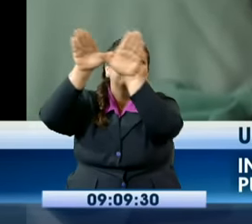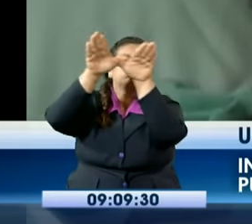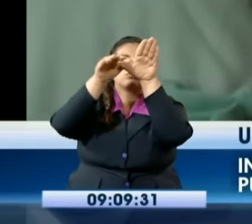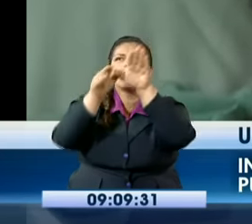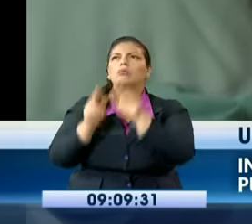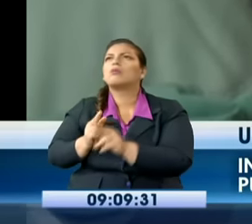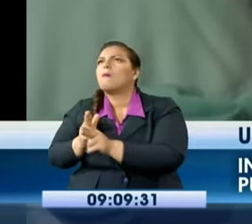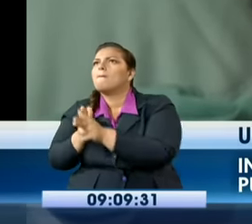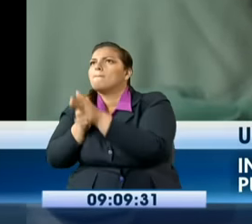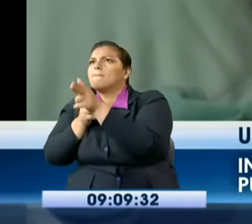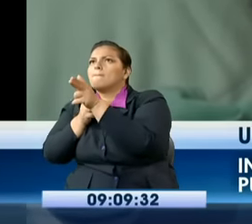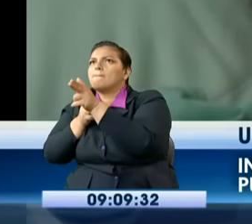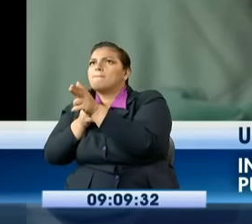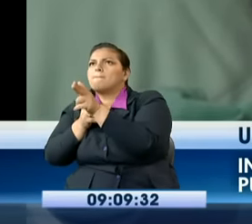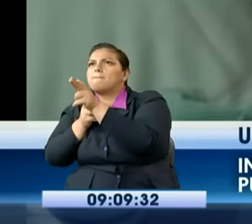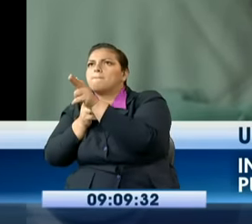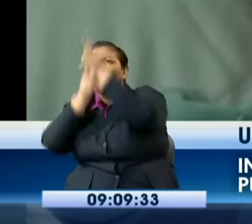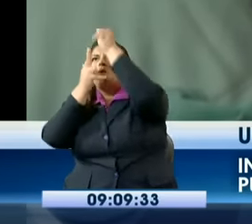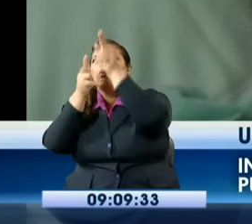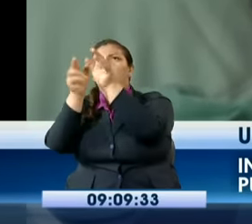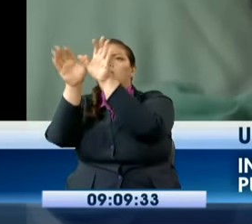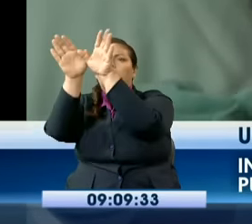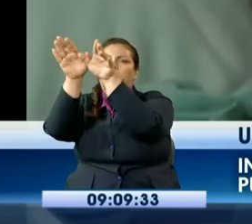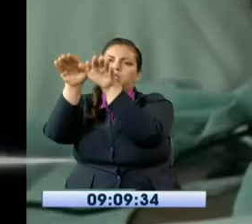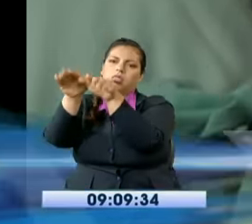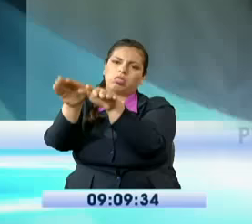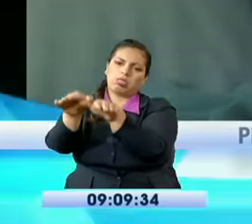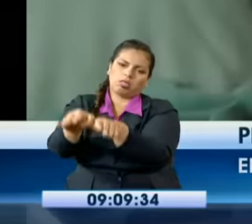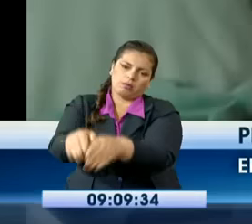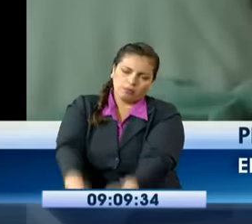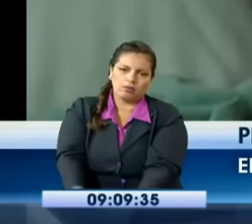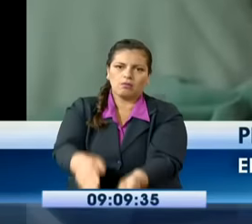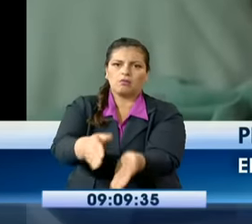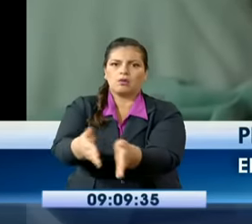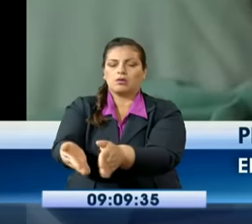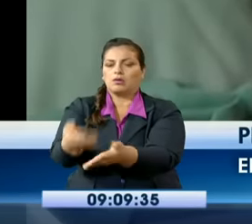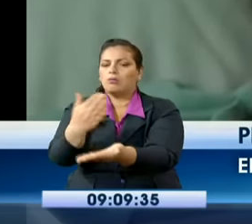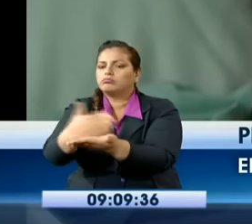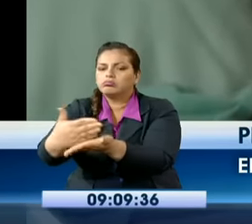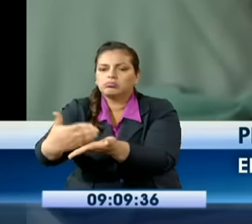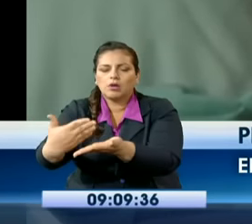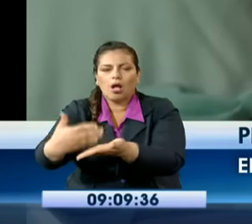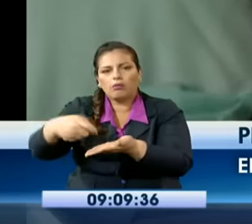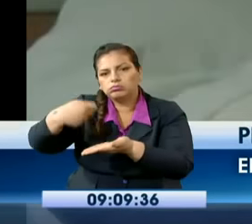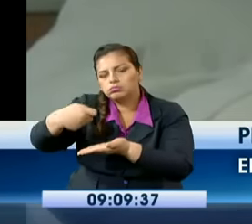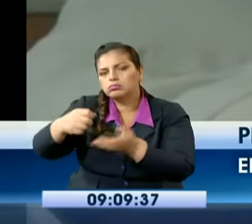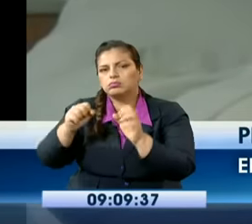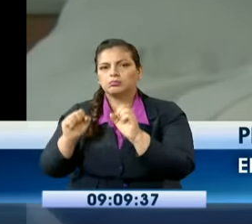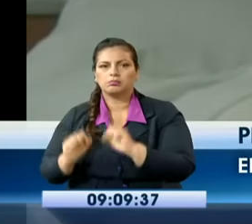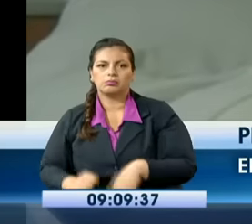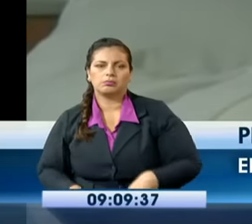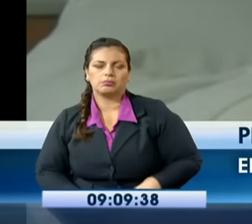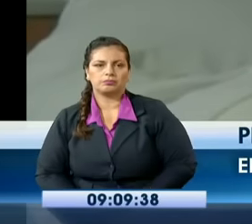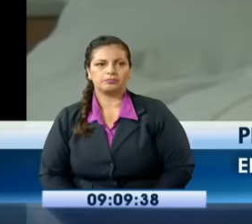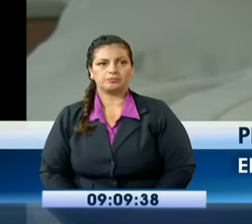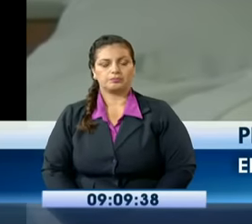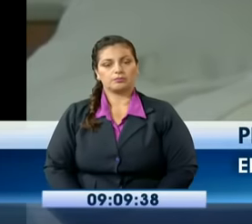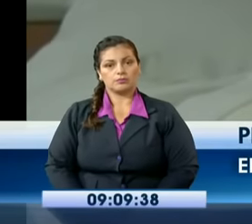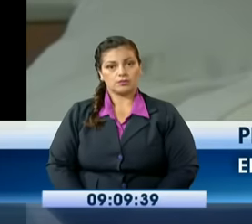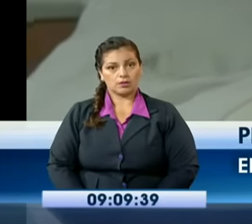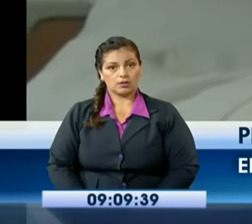traer perdiz, así. Así como es pauquil. Dice que a sus otros